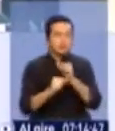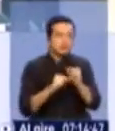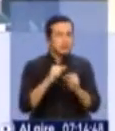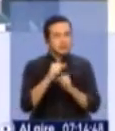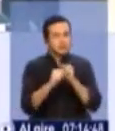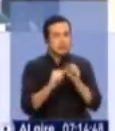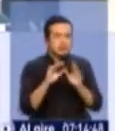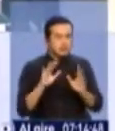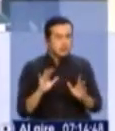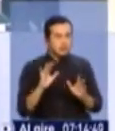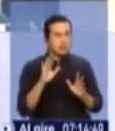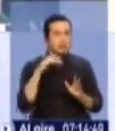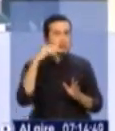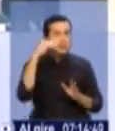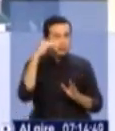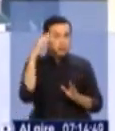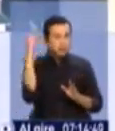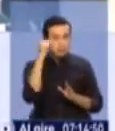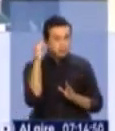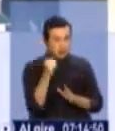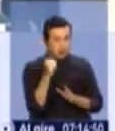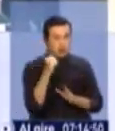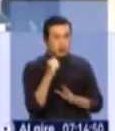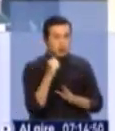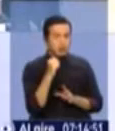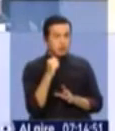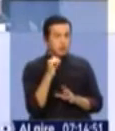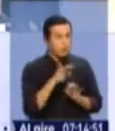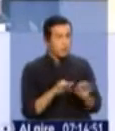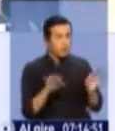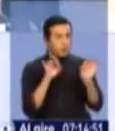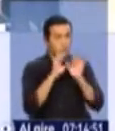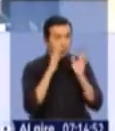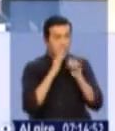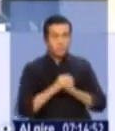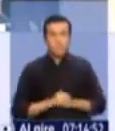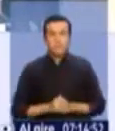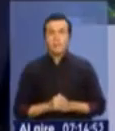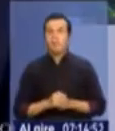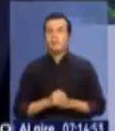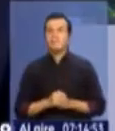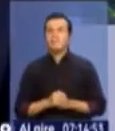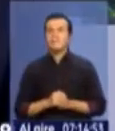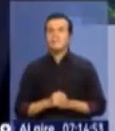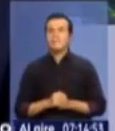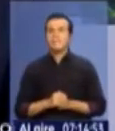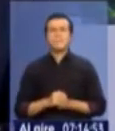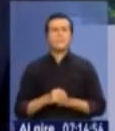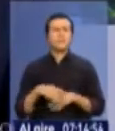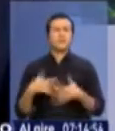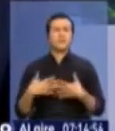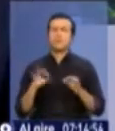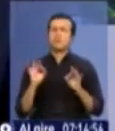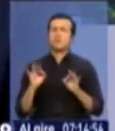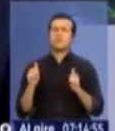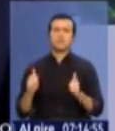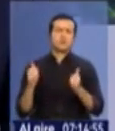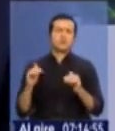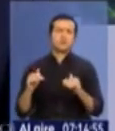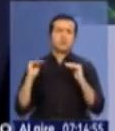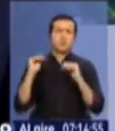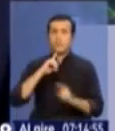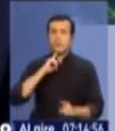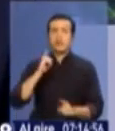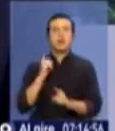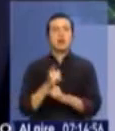resultados no son muy trascendentales que digamos los resultados han sido extraordinarios pero desde luego como tú dices no podemos